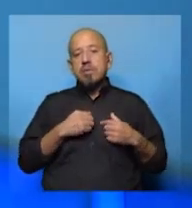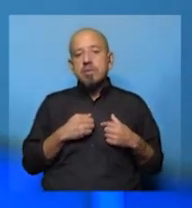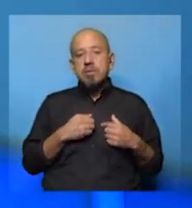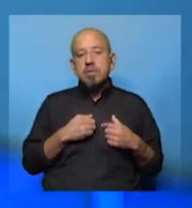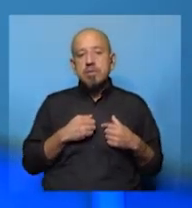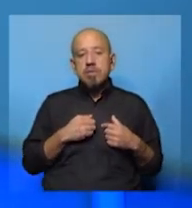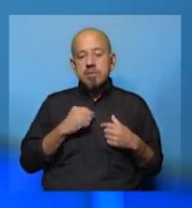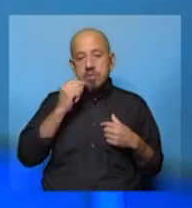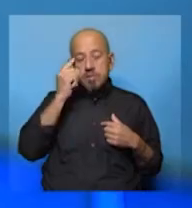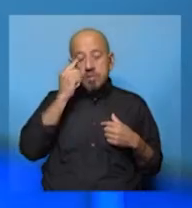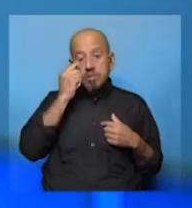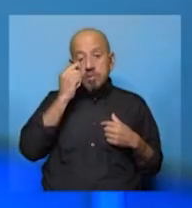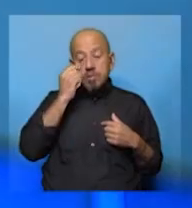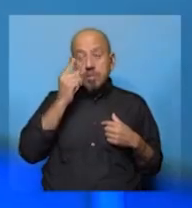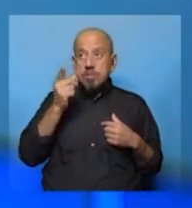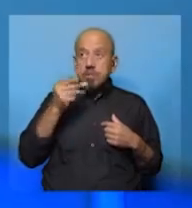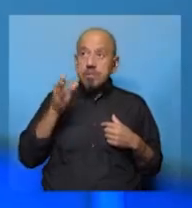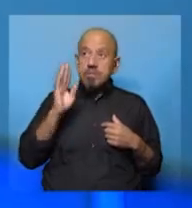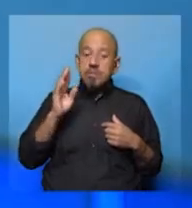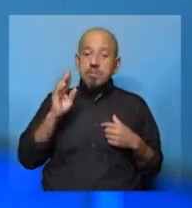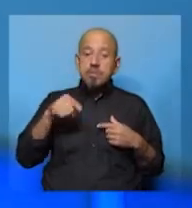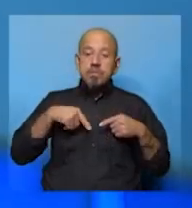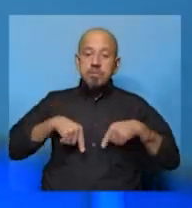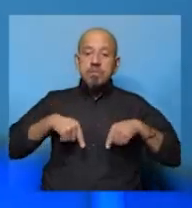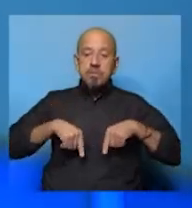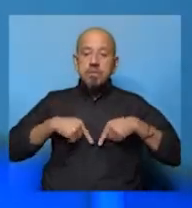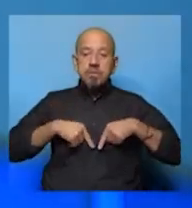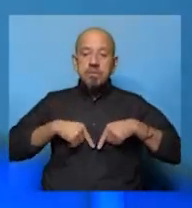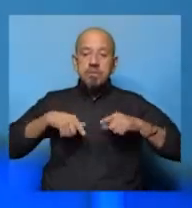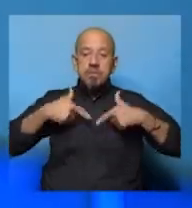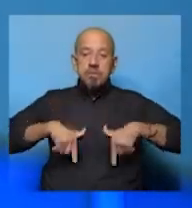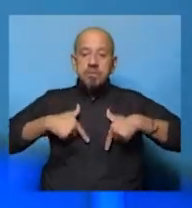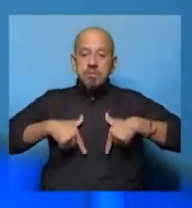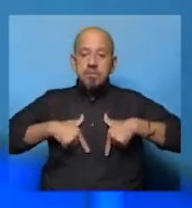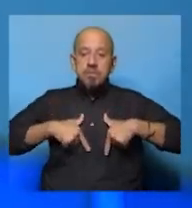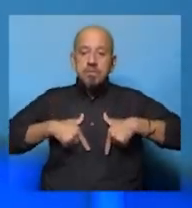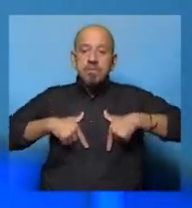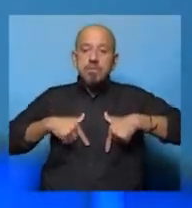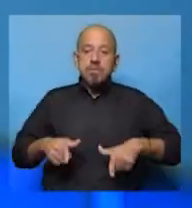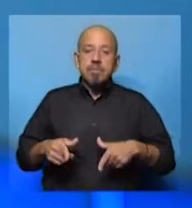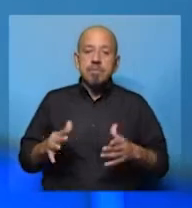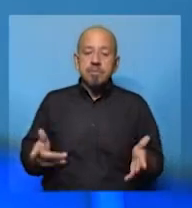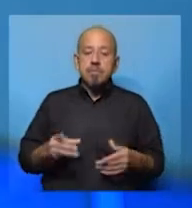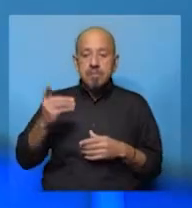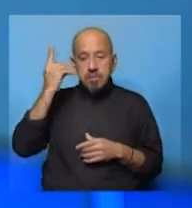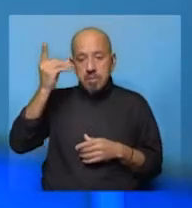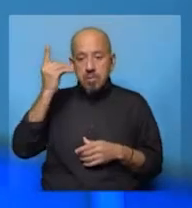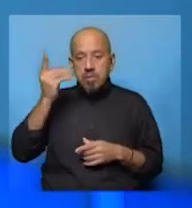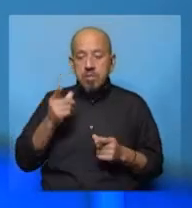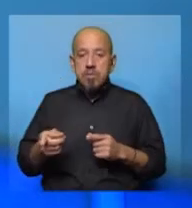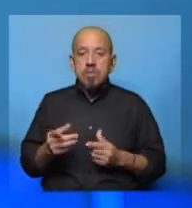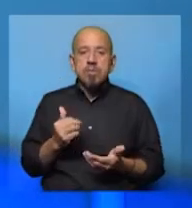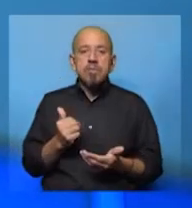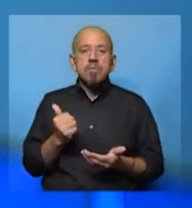desde después que me fui a la intendencia mientras estuve en el Ministerio seguí trabajando y hoy como diputada seguí participando